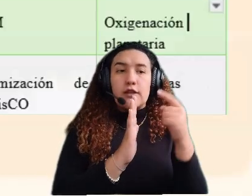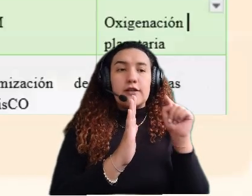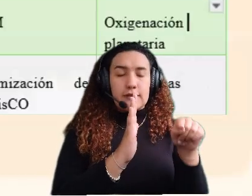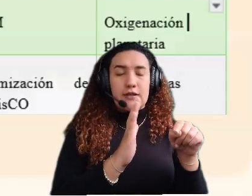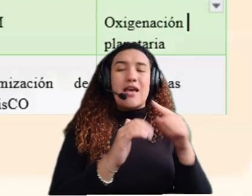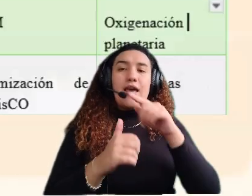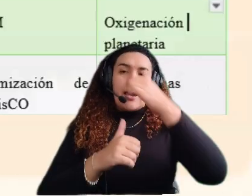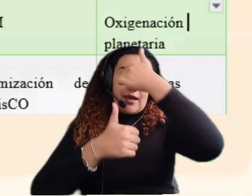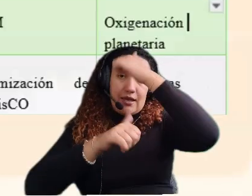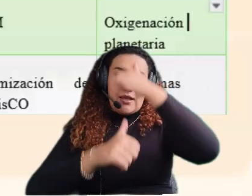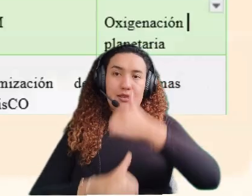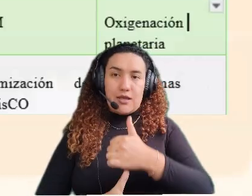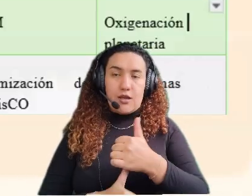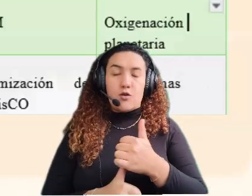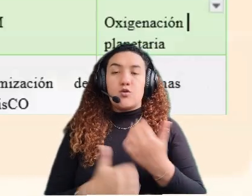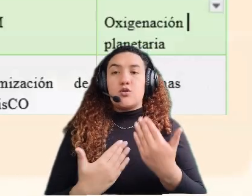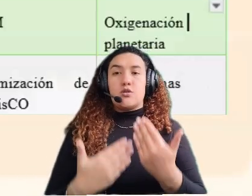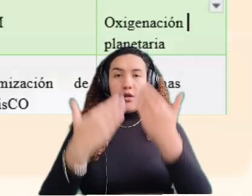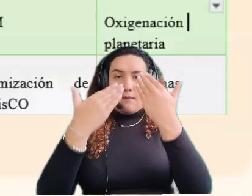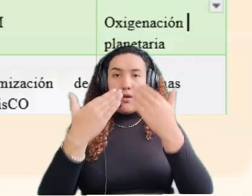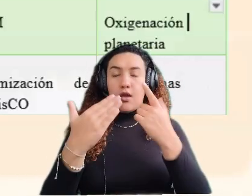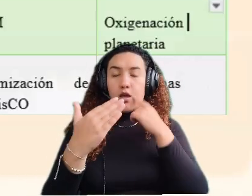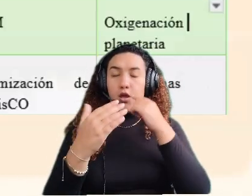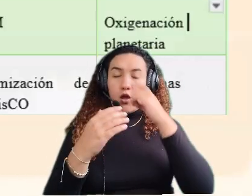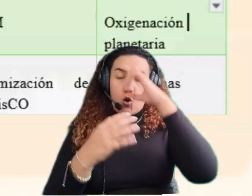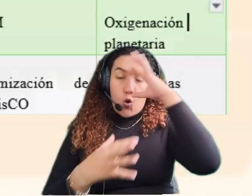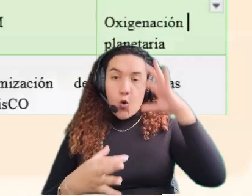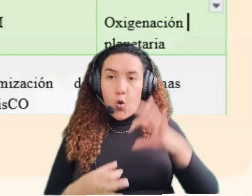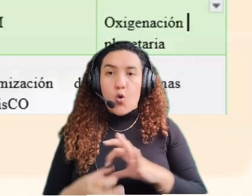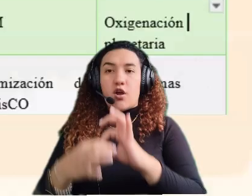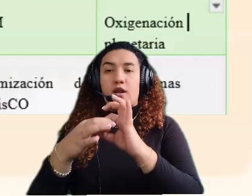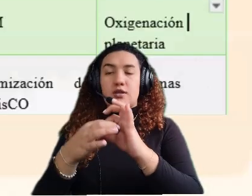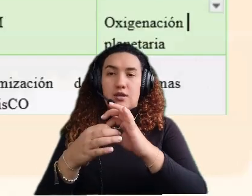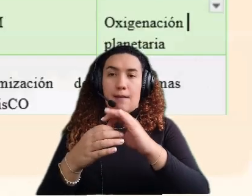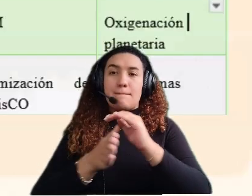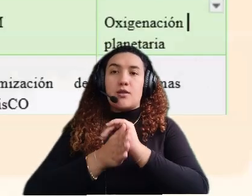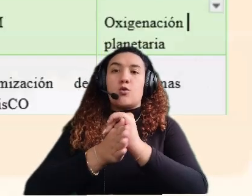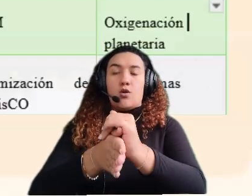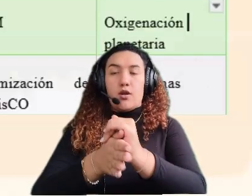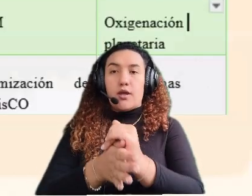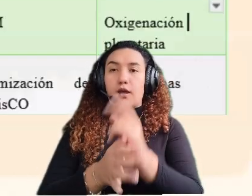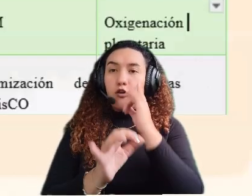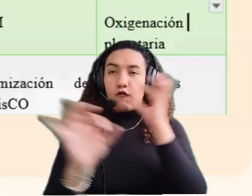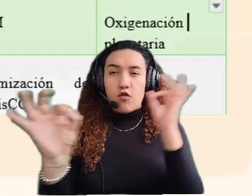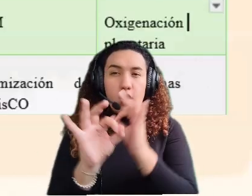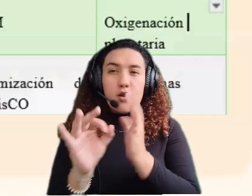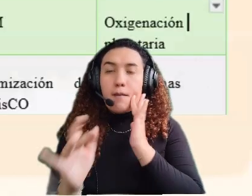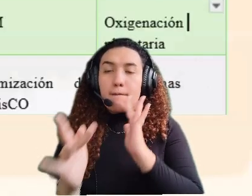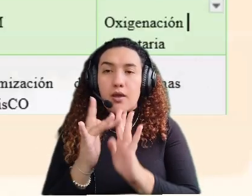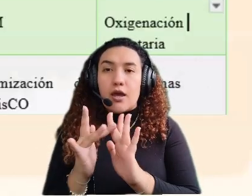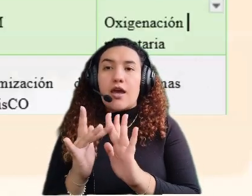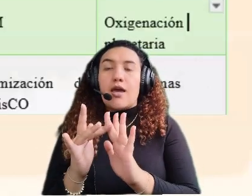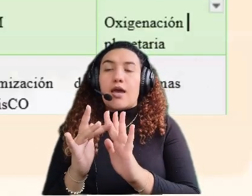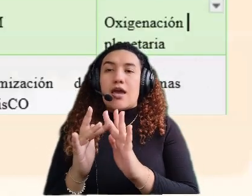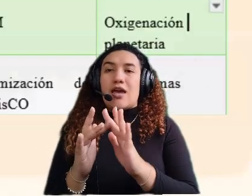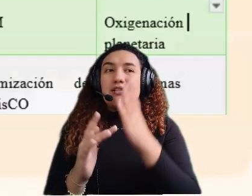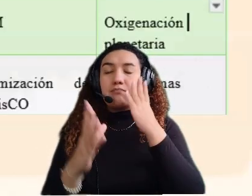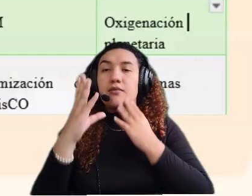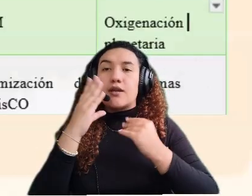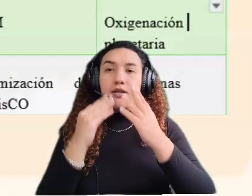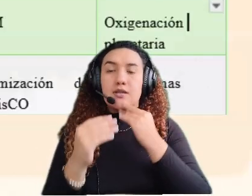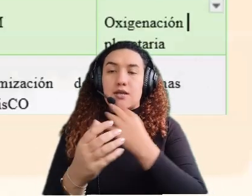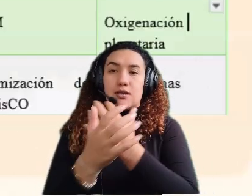Estos criterios nos ayudaron a mantener coherencia metodológica y enfocarnos solo en evidencia científica válida.